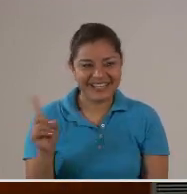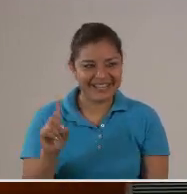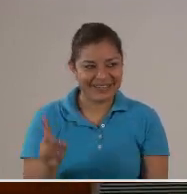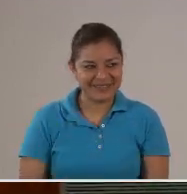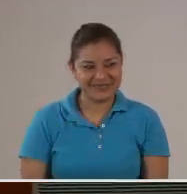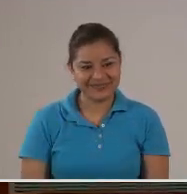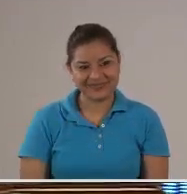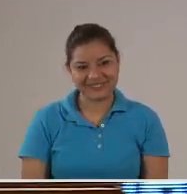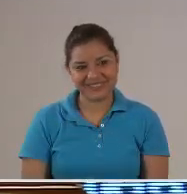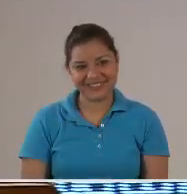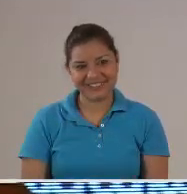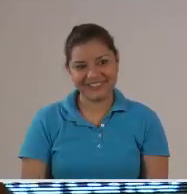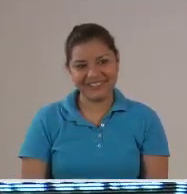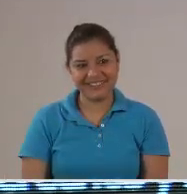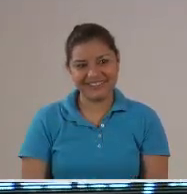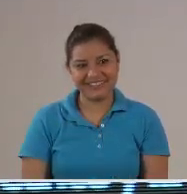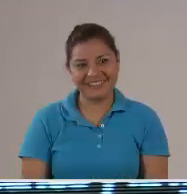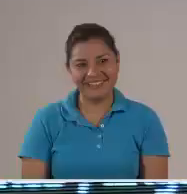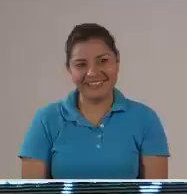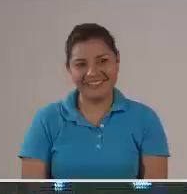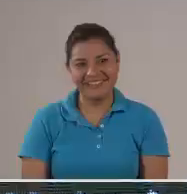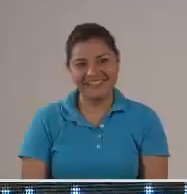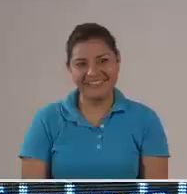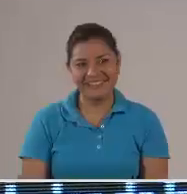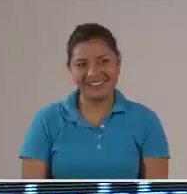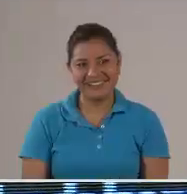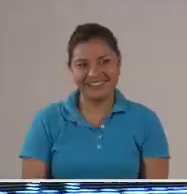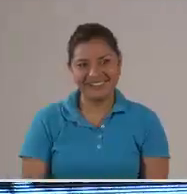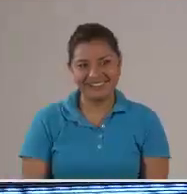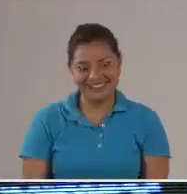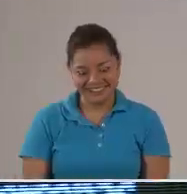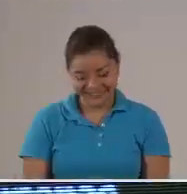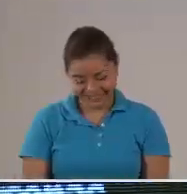viruela ah Ahora sí